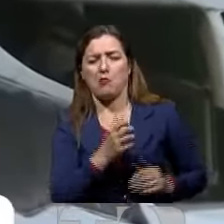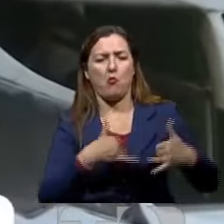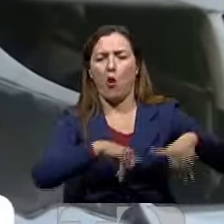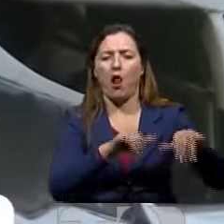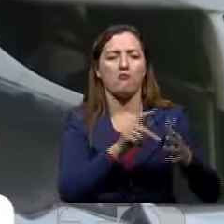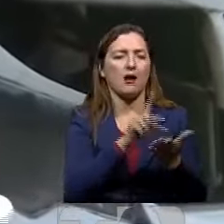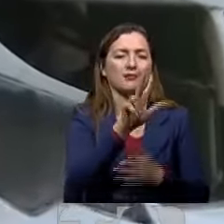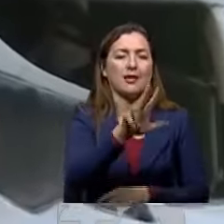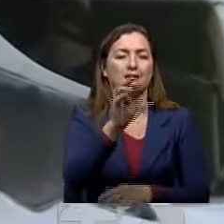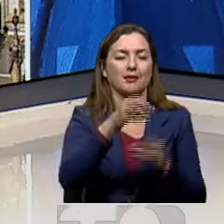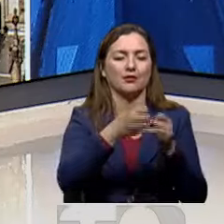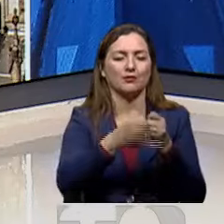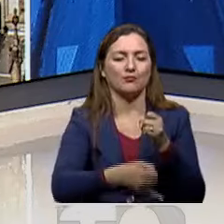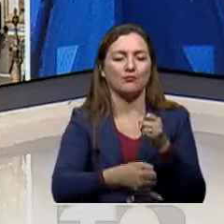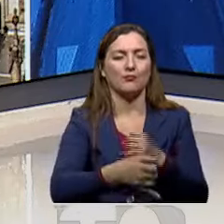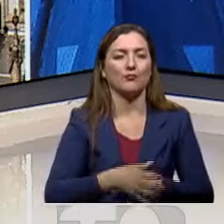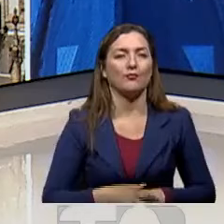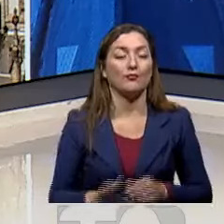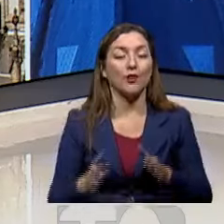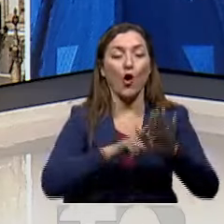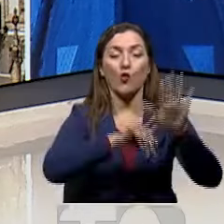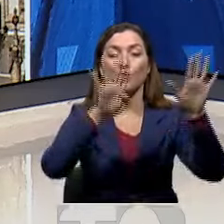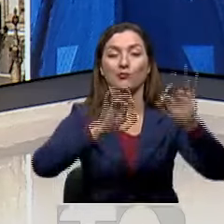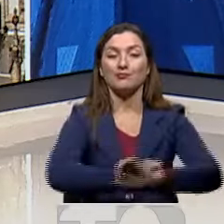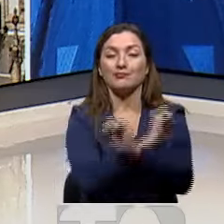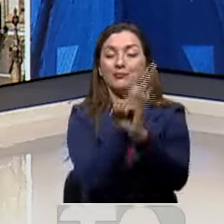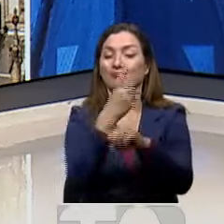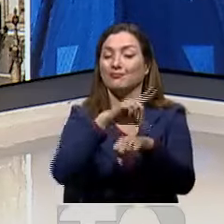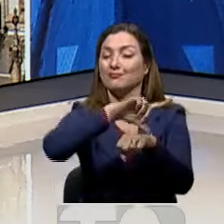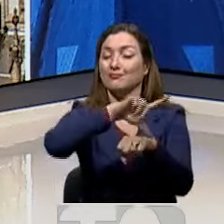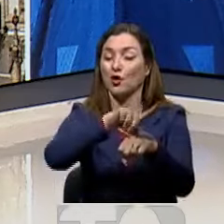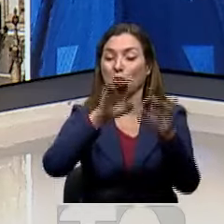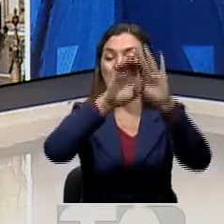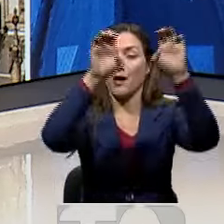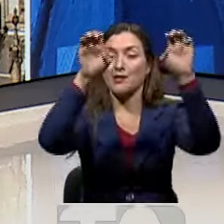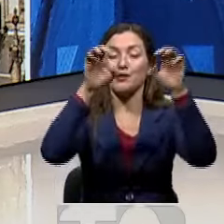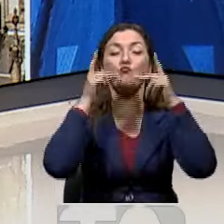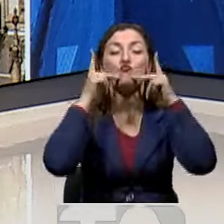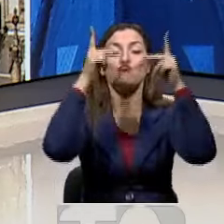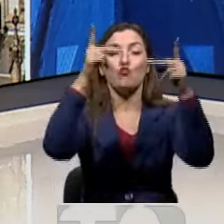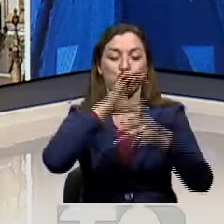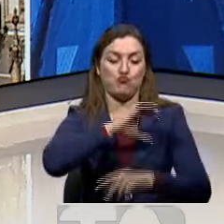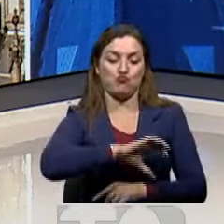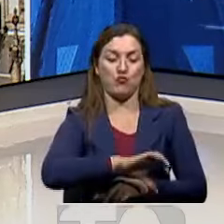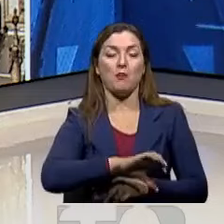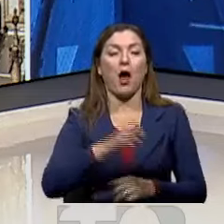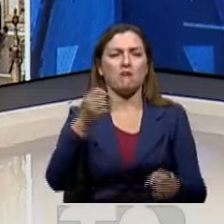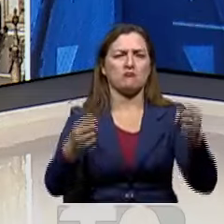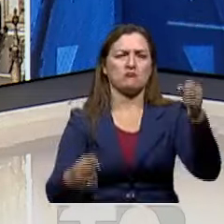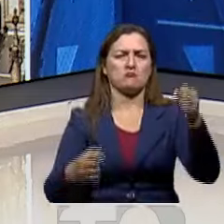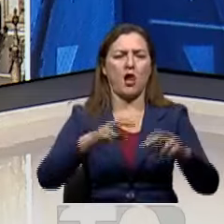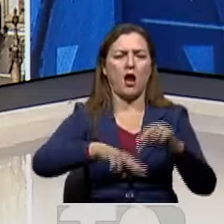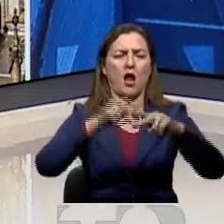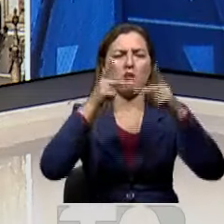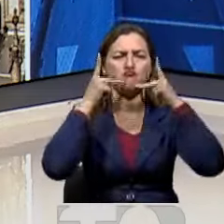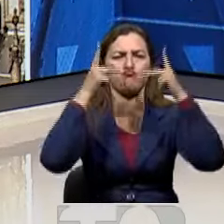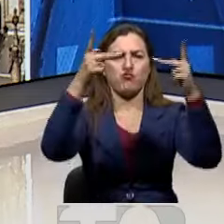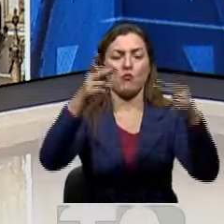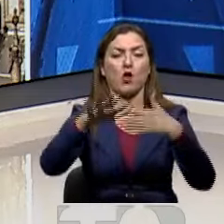30 centavos. 9 de la mañana con 12 minutos, la empresa pública metropolitana de movilidad y obras públicas